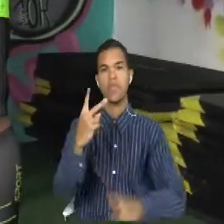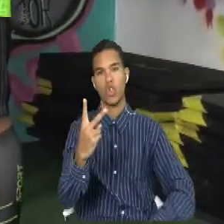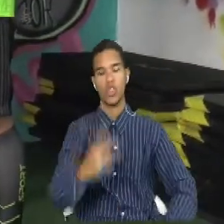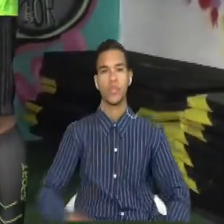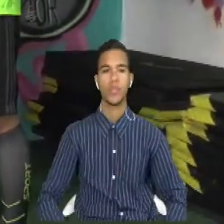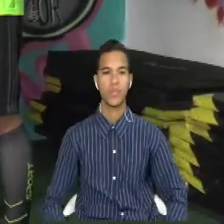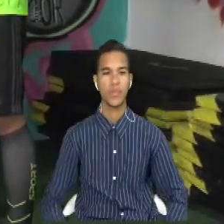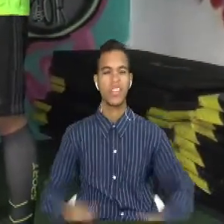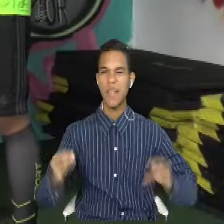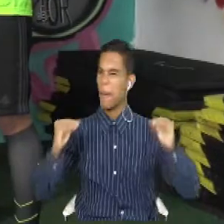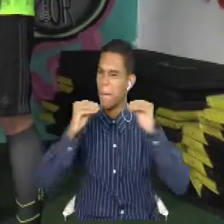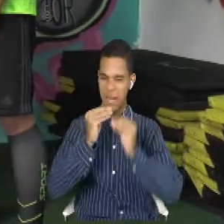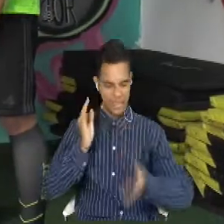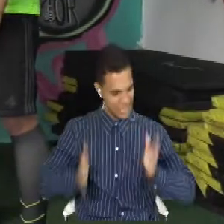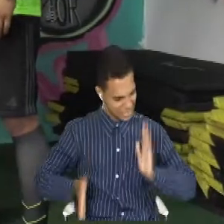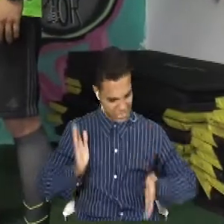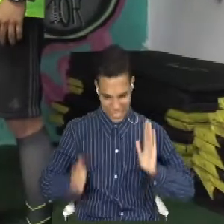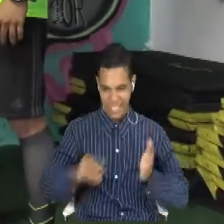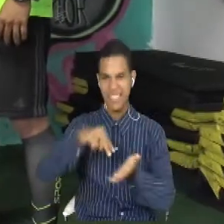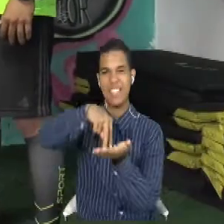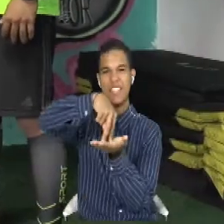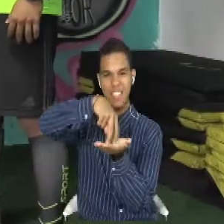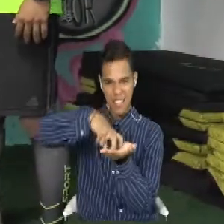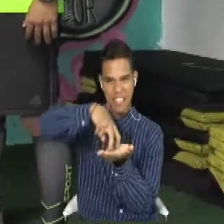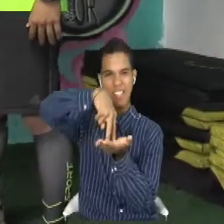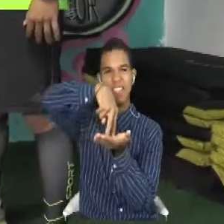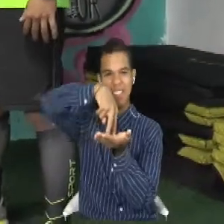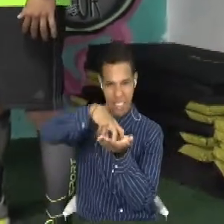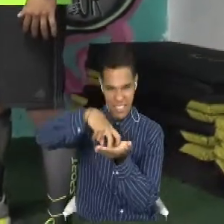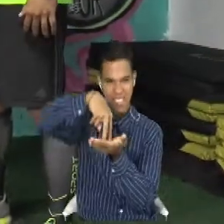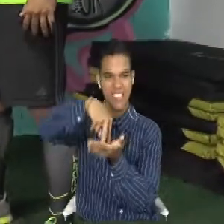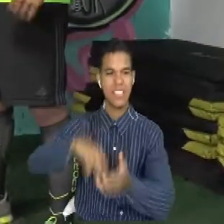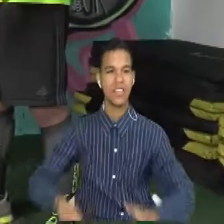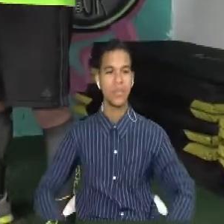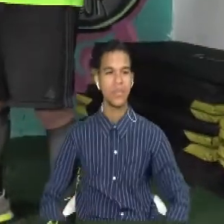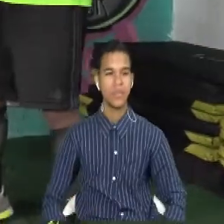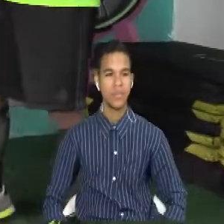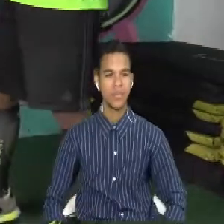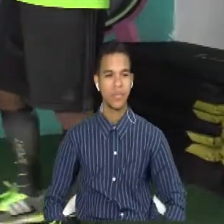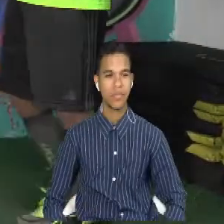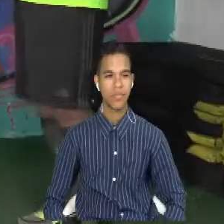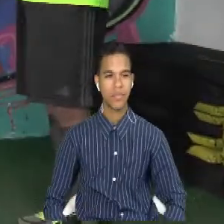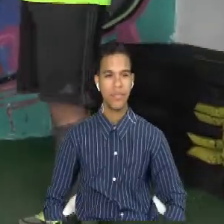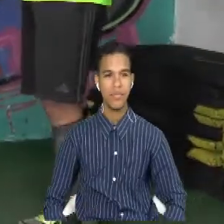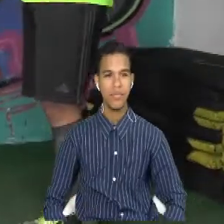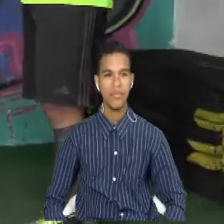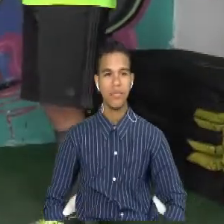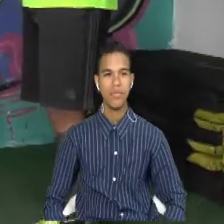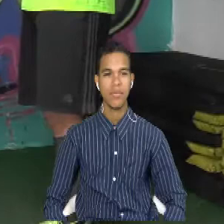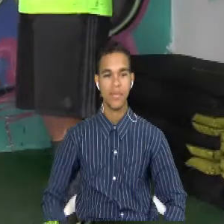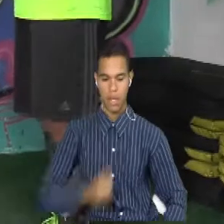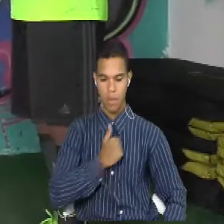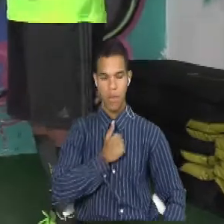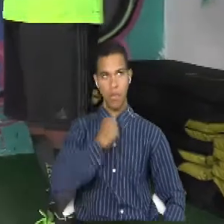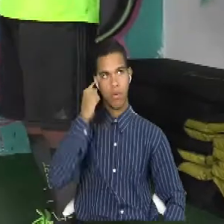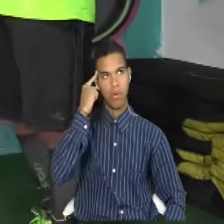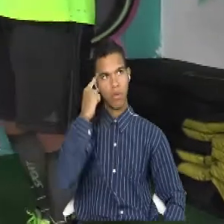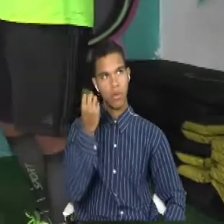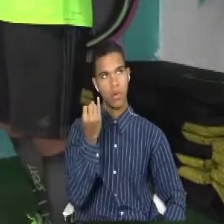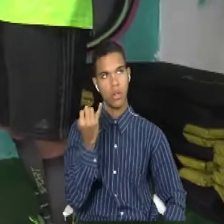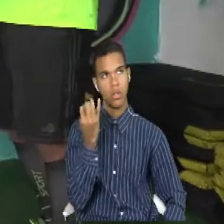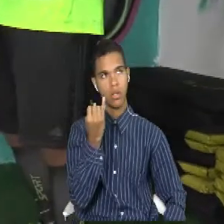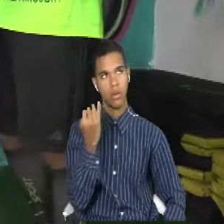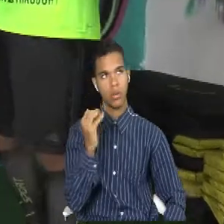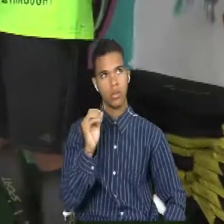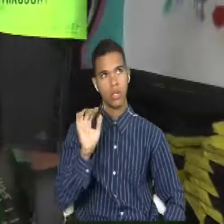4, sigue, exacto, 1, ustedes ahí cuentan los 5 segundos de skipping y